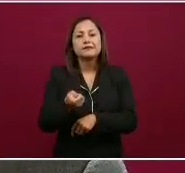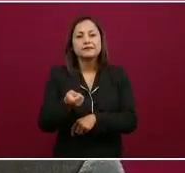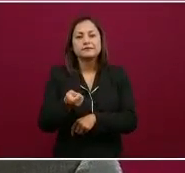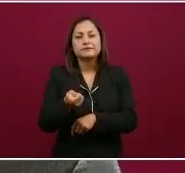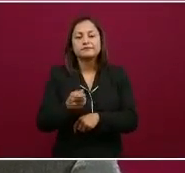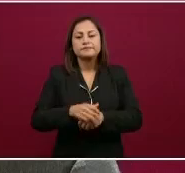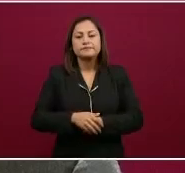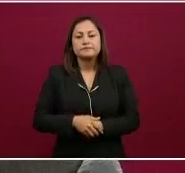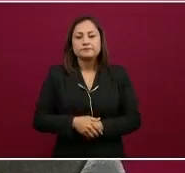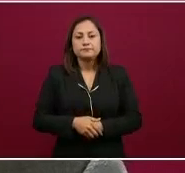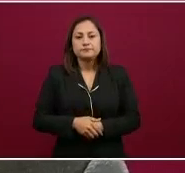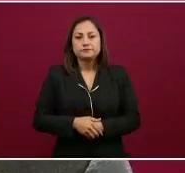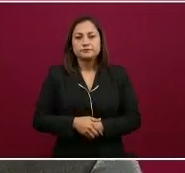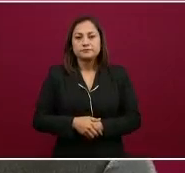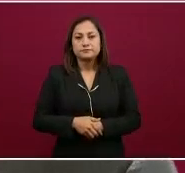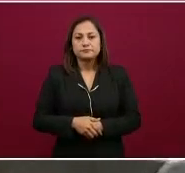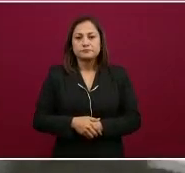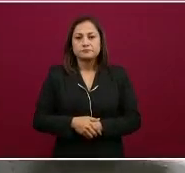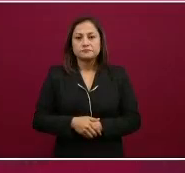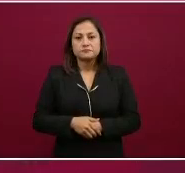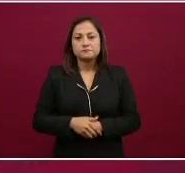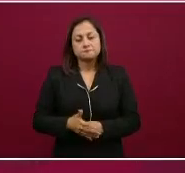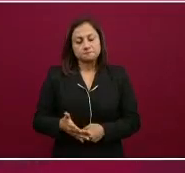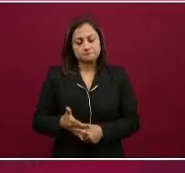con mucha